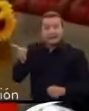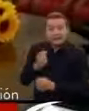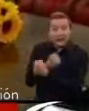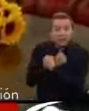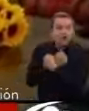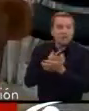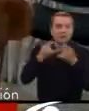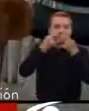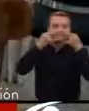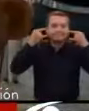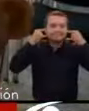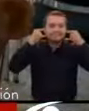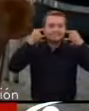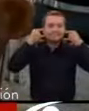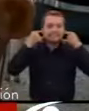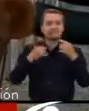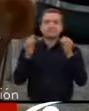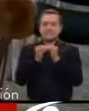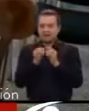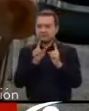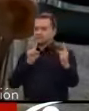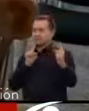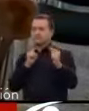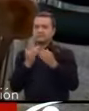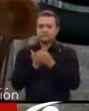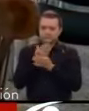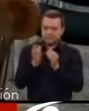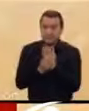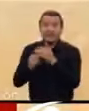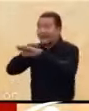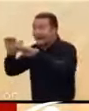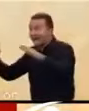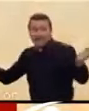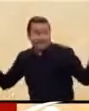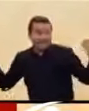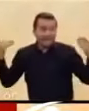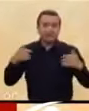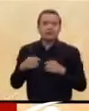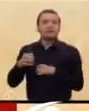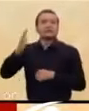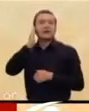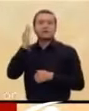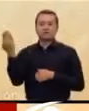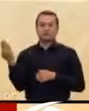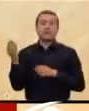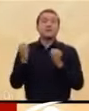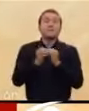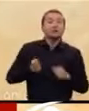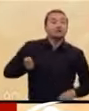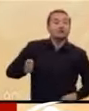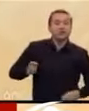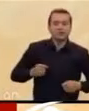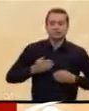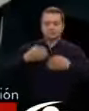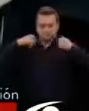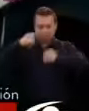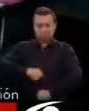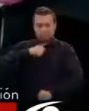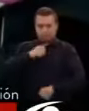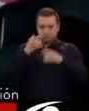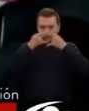de bioseguridad, con invitados en el teléfono y con un notario conservando los protocolos de bioseguridad. Los contrayentes